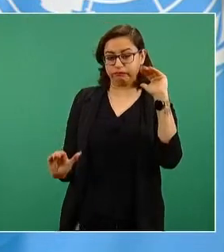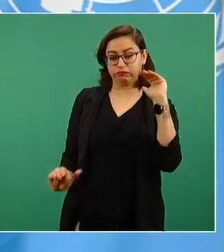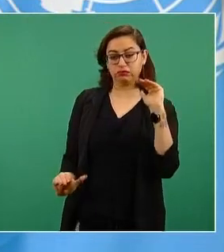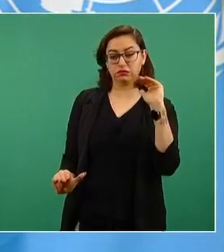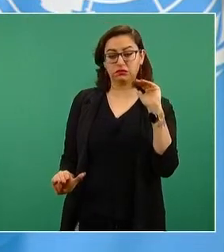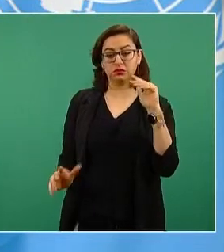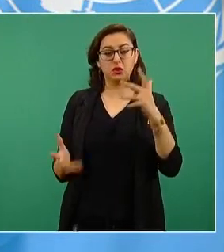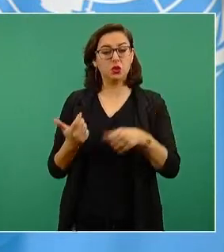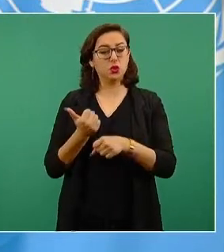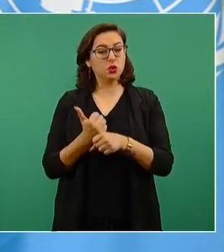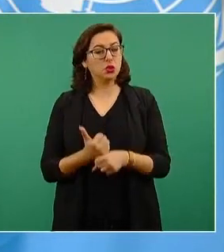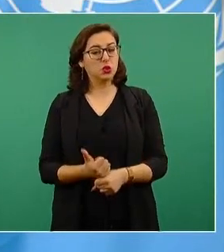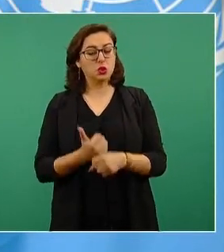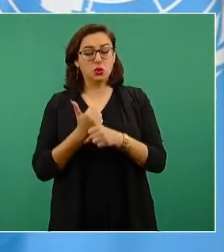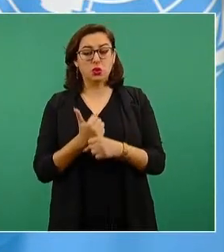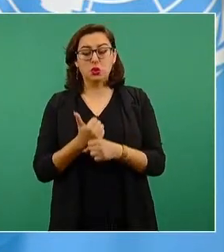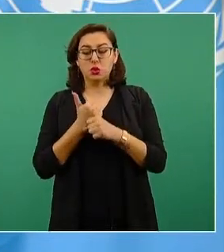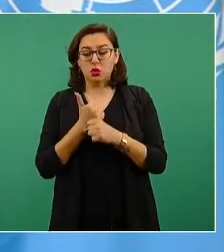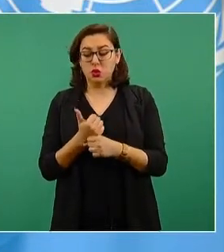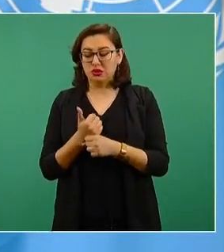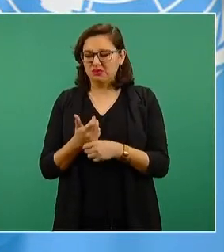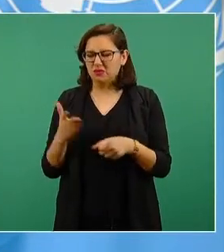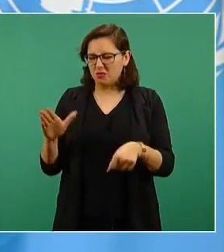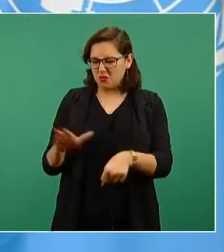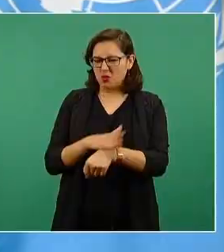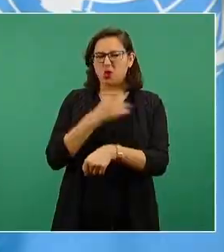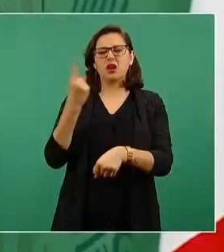que padecemos.